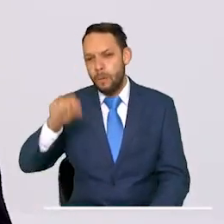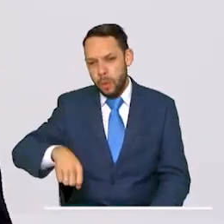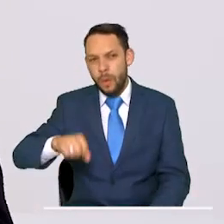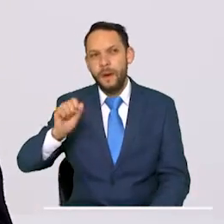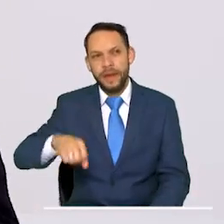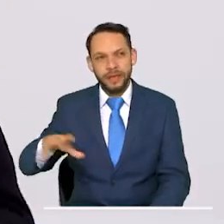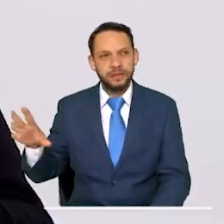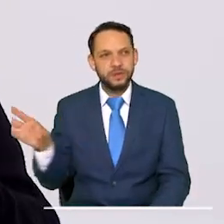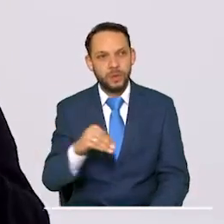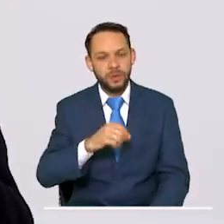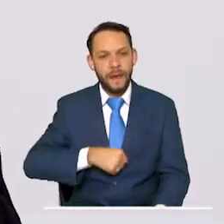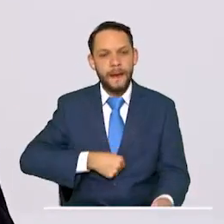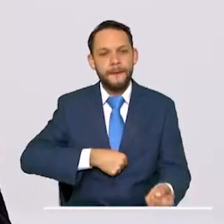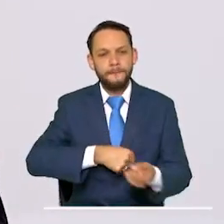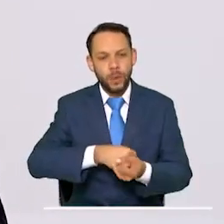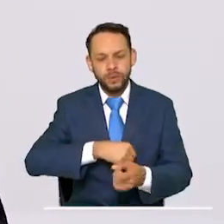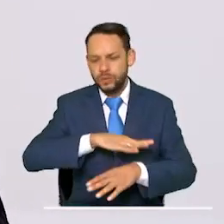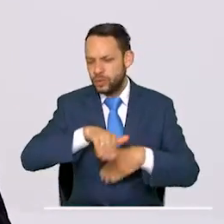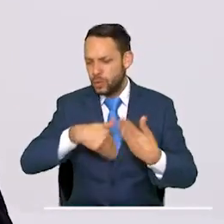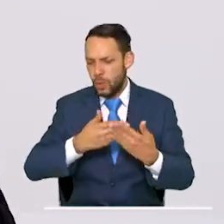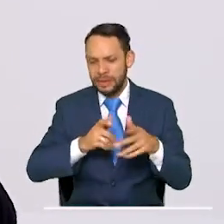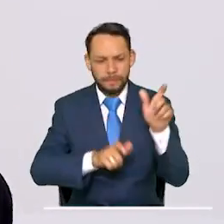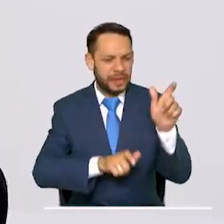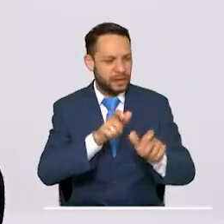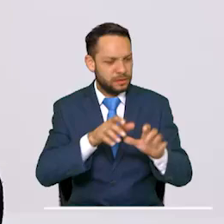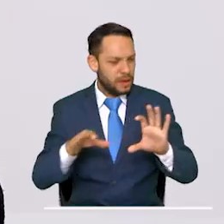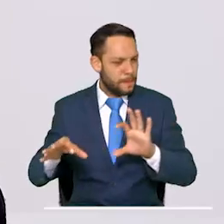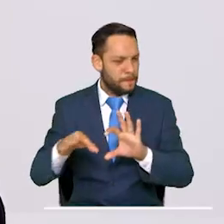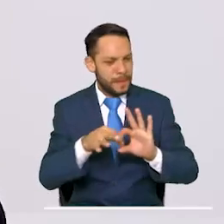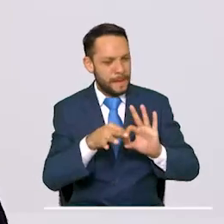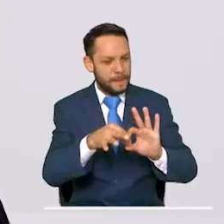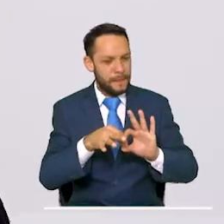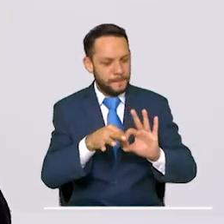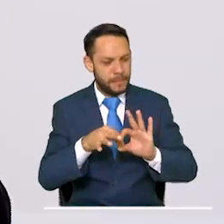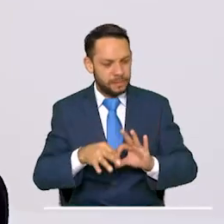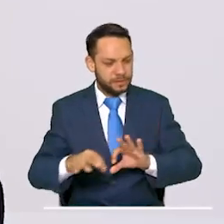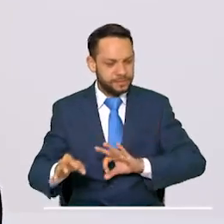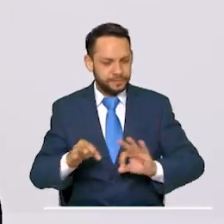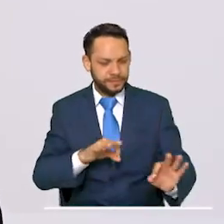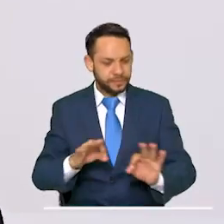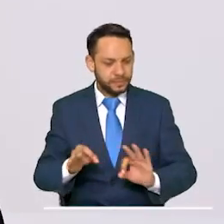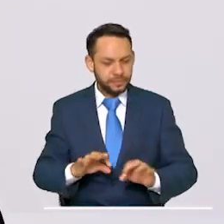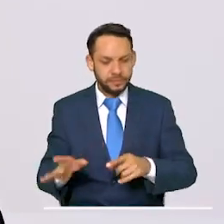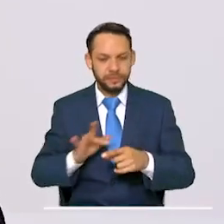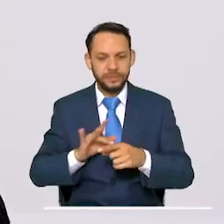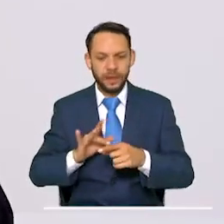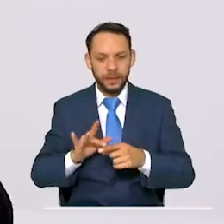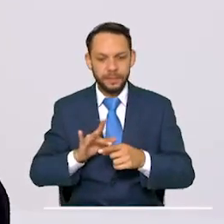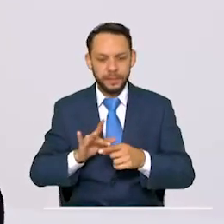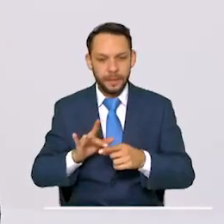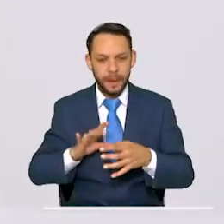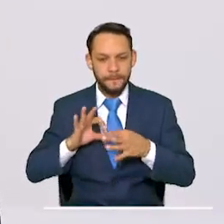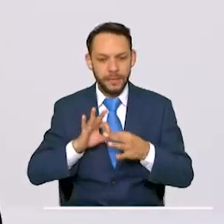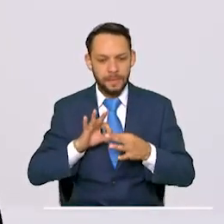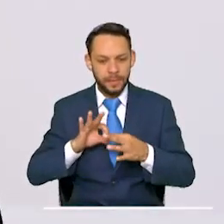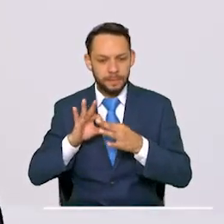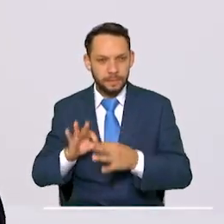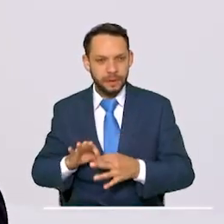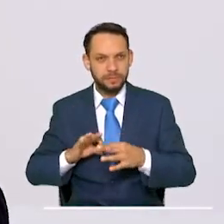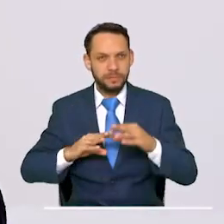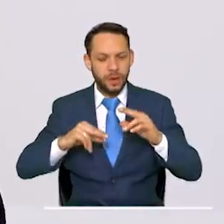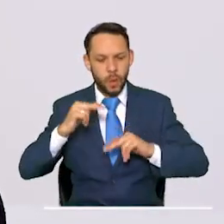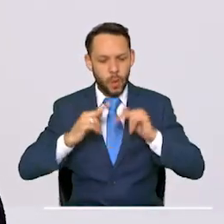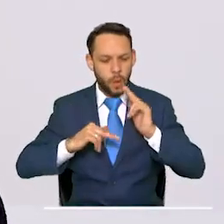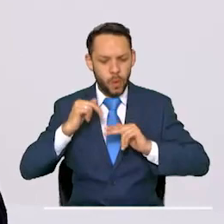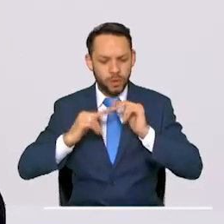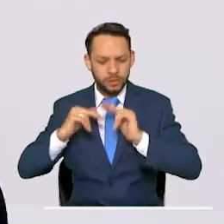el mundo, por todas las personas, buscando una buena dosificación, buscando una buena presentación, buscando una buena elaboración